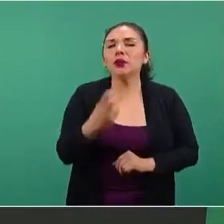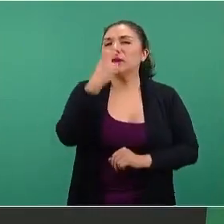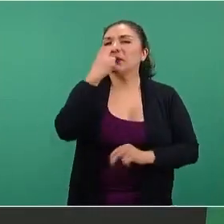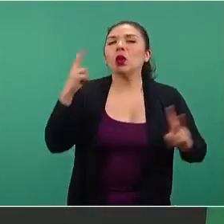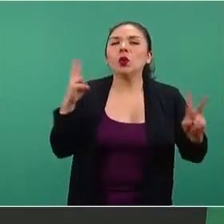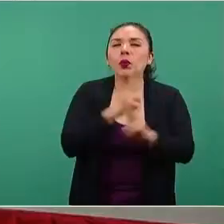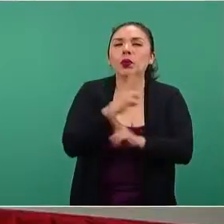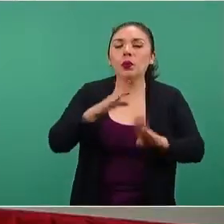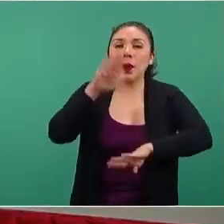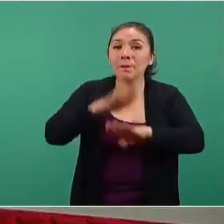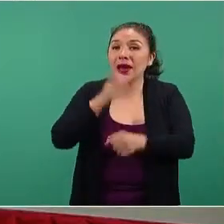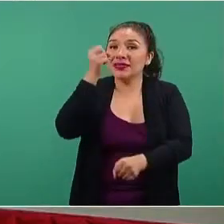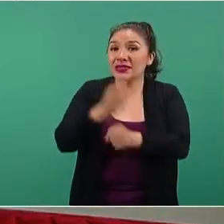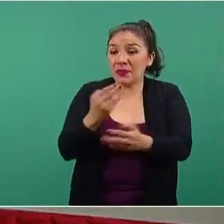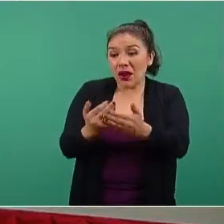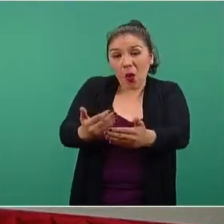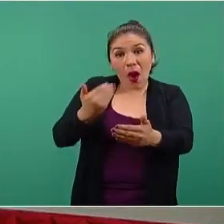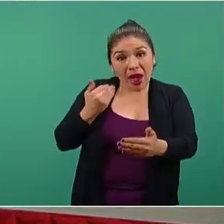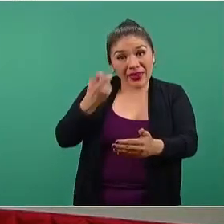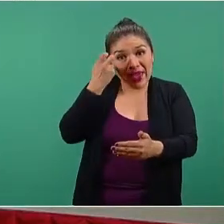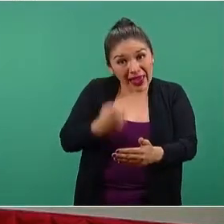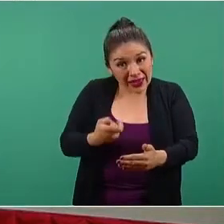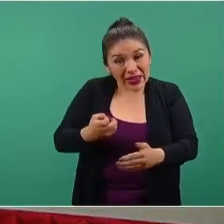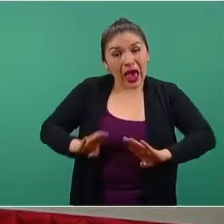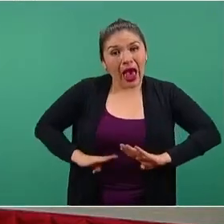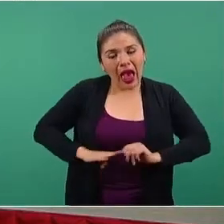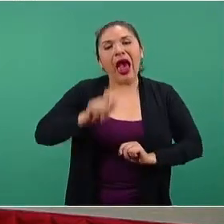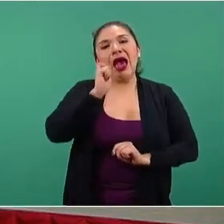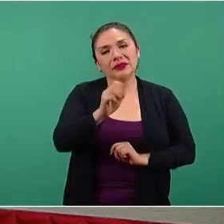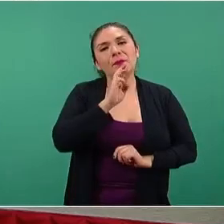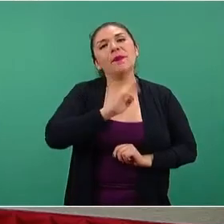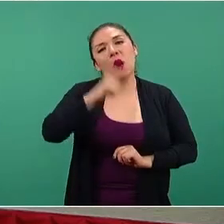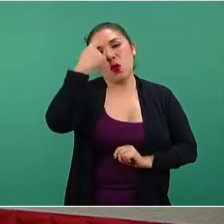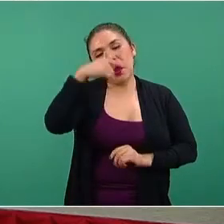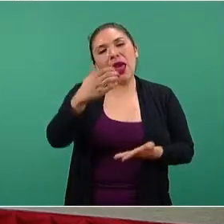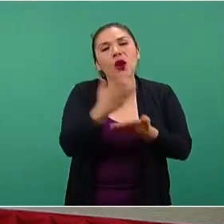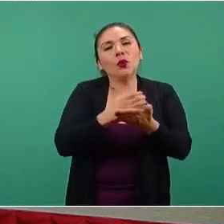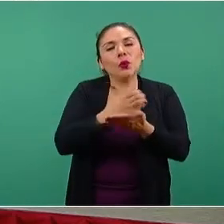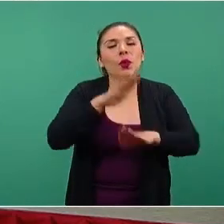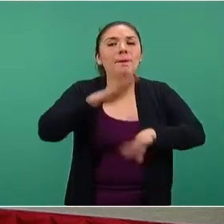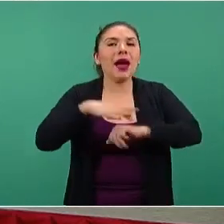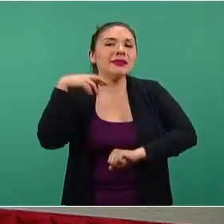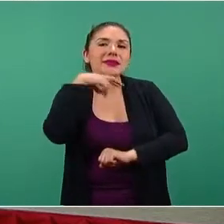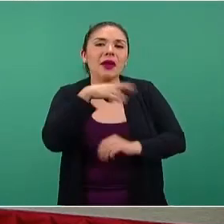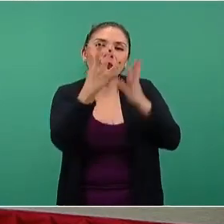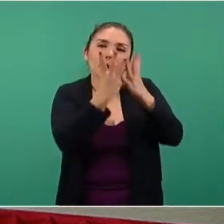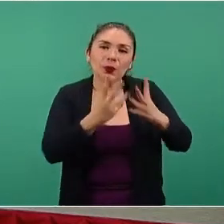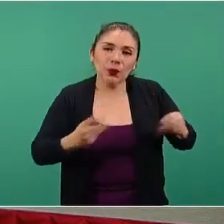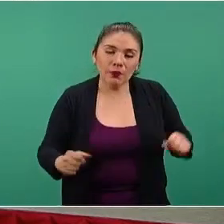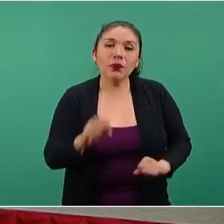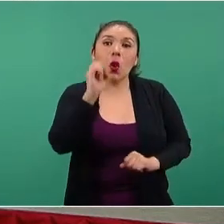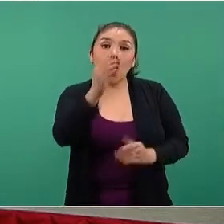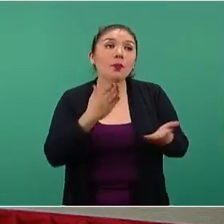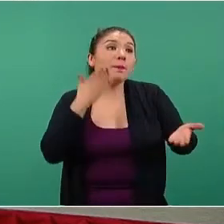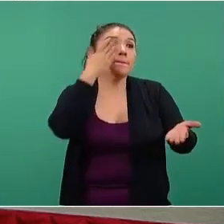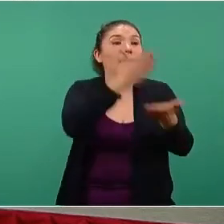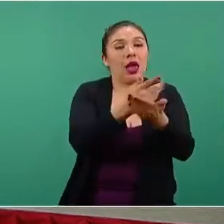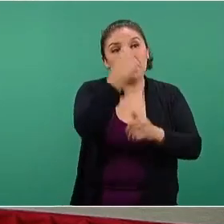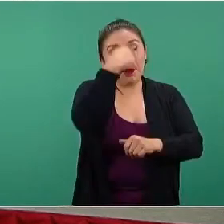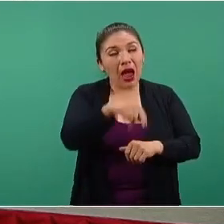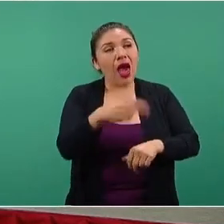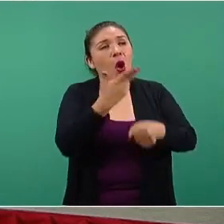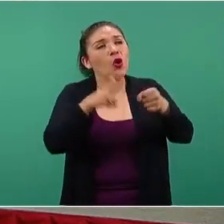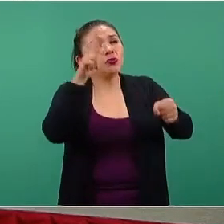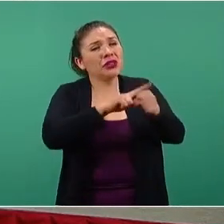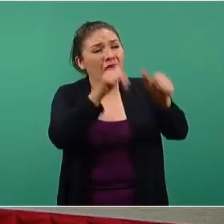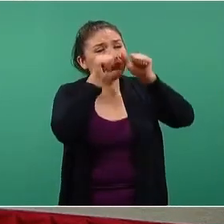de la forma más temprana posible es lo mejor para una mejor recuperación. De hecho, acudir a recibir atención